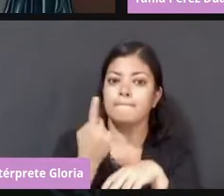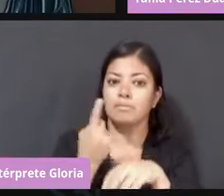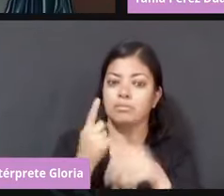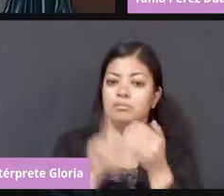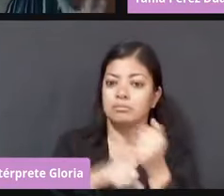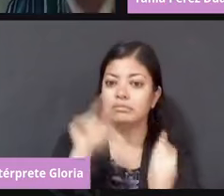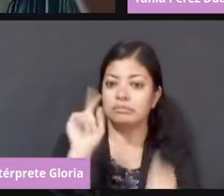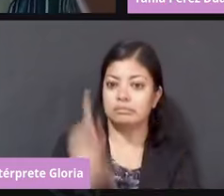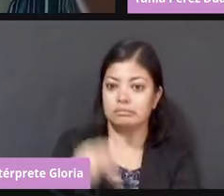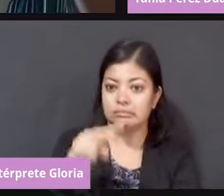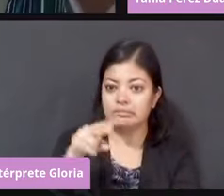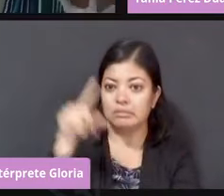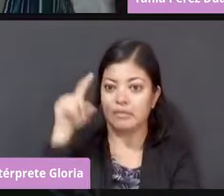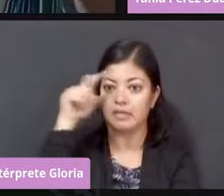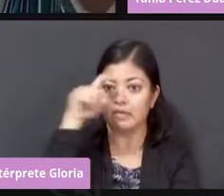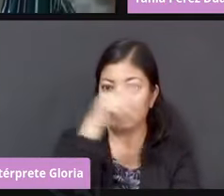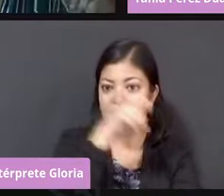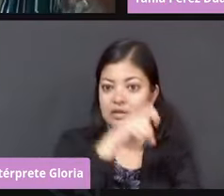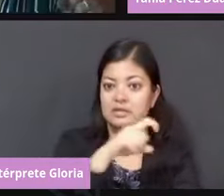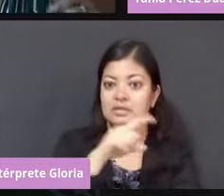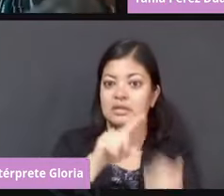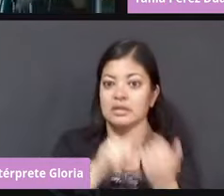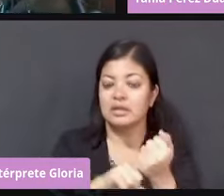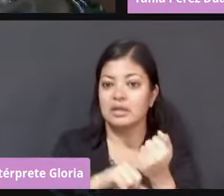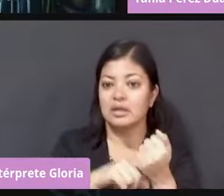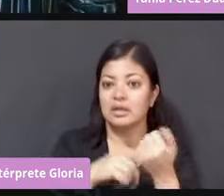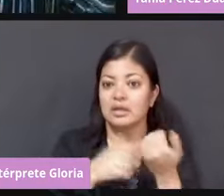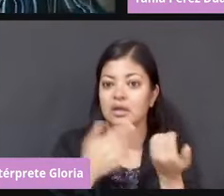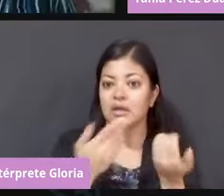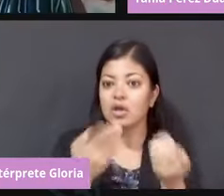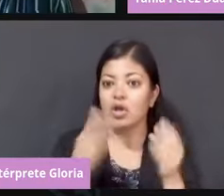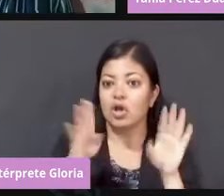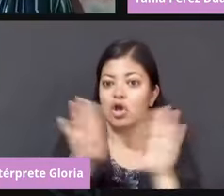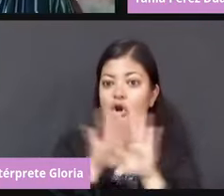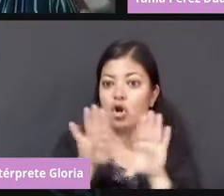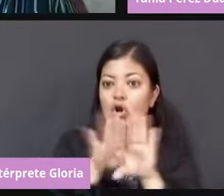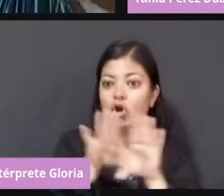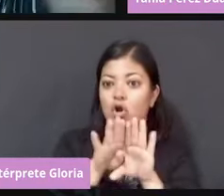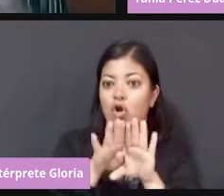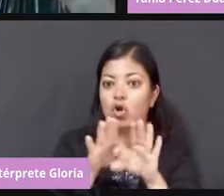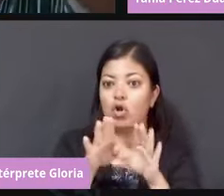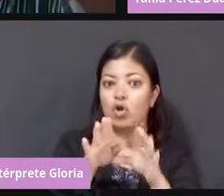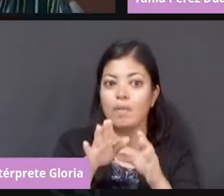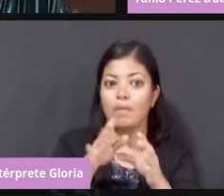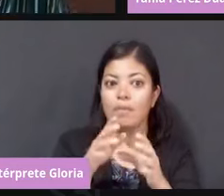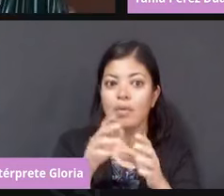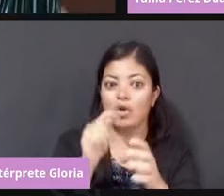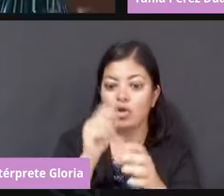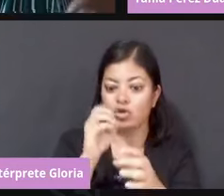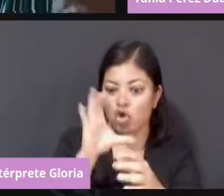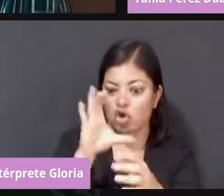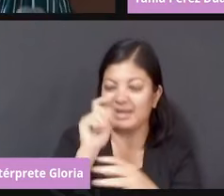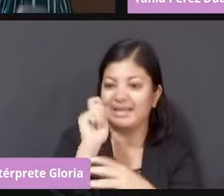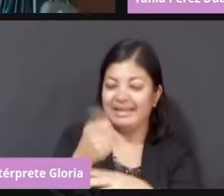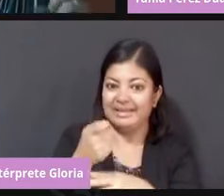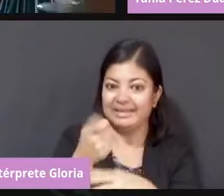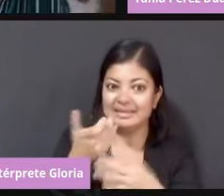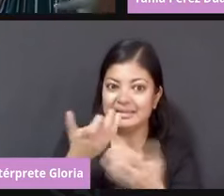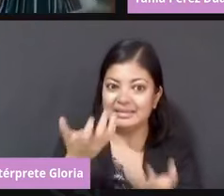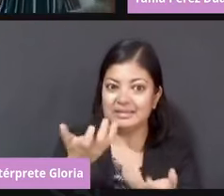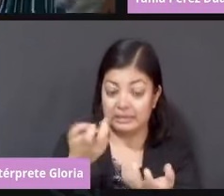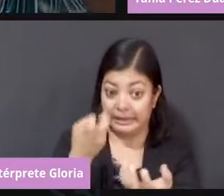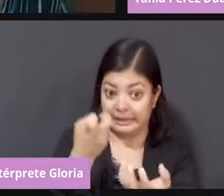qué complejo y qué complejidad atender o poder dirimir qué es TOC y qué no es TOC. Y esto